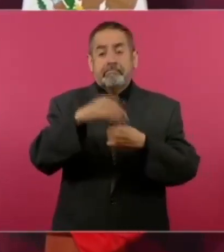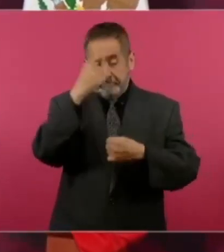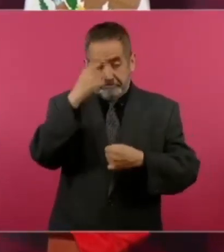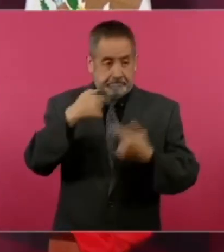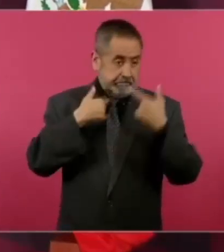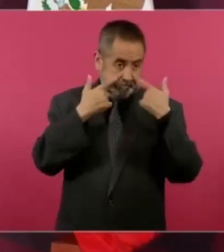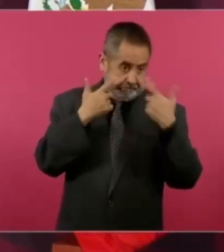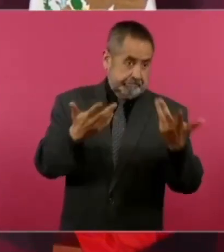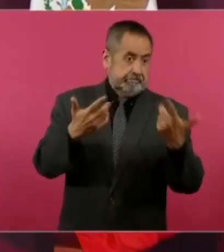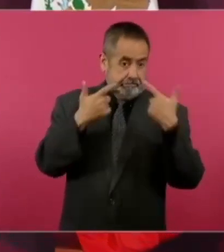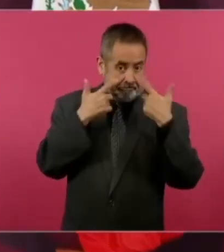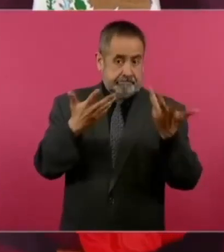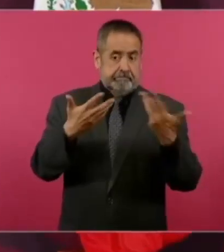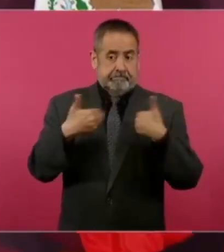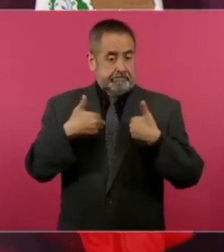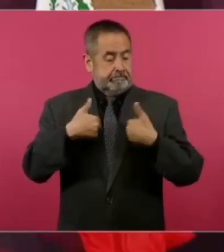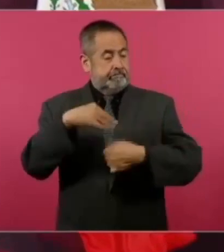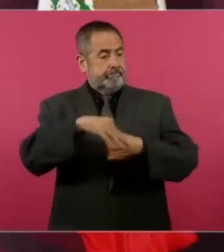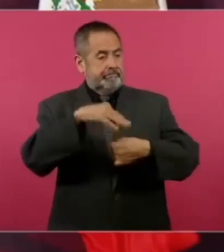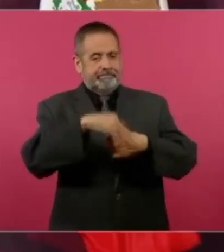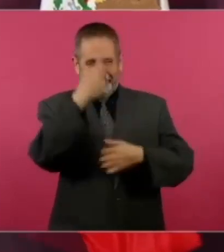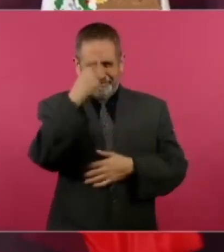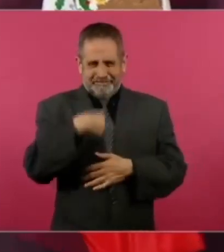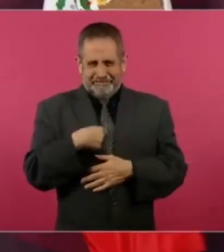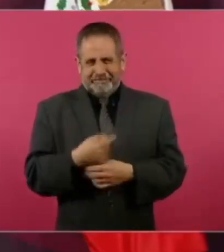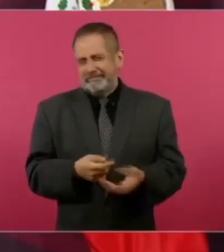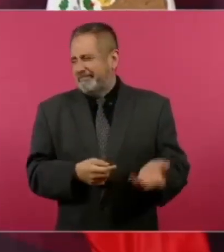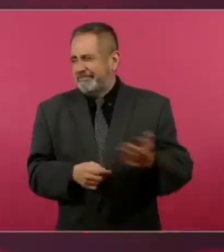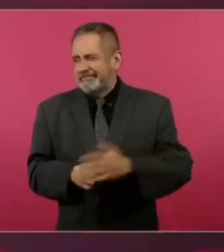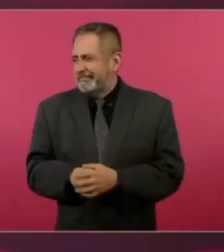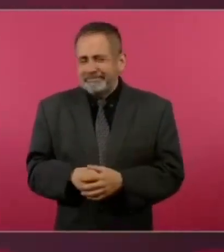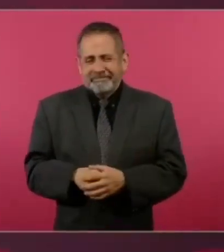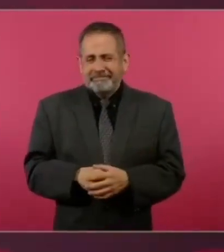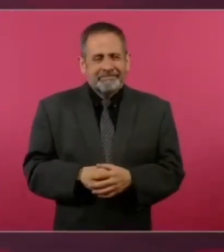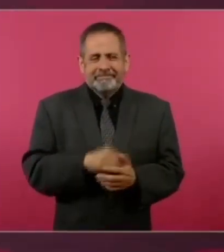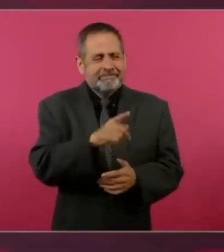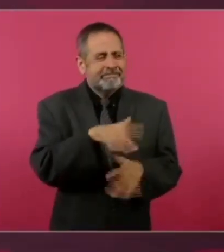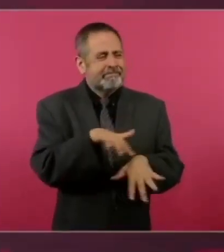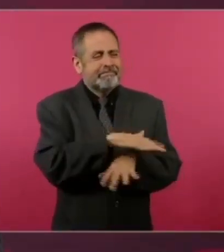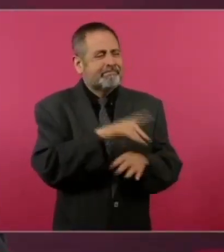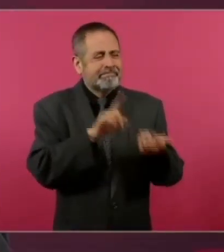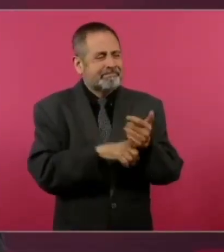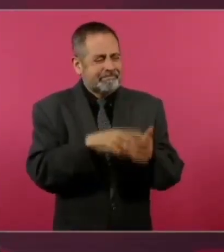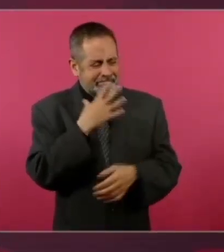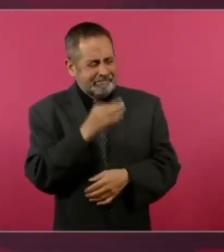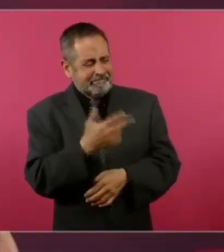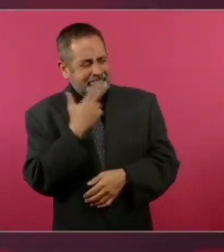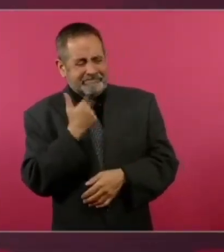Es un populismo ramplón.